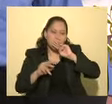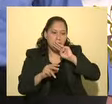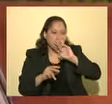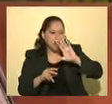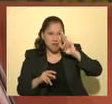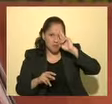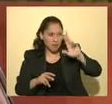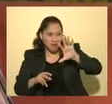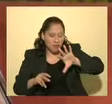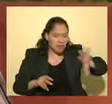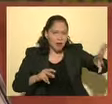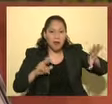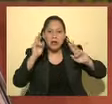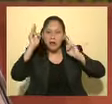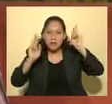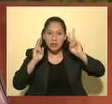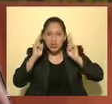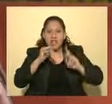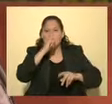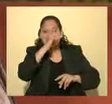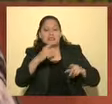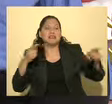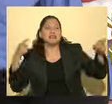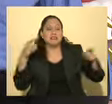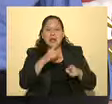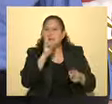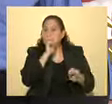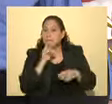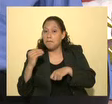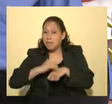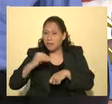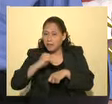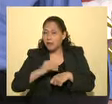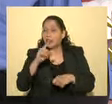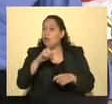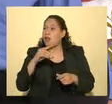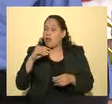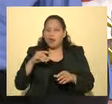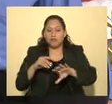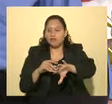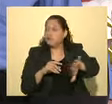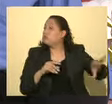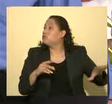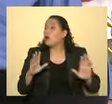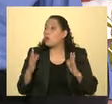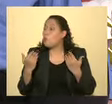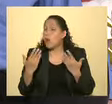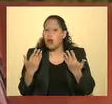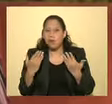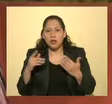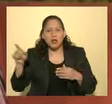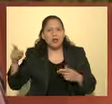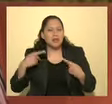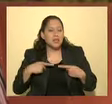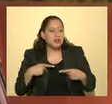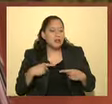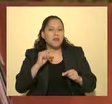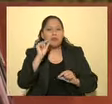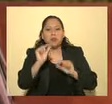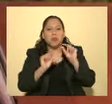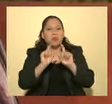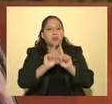las visitas. Empiezas a agredir, empiezas a mentir, empiezas a ocultarlo, que la otra parte termina mejor por